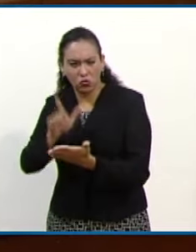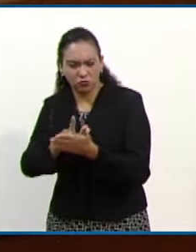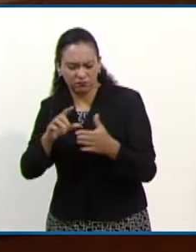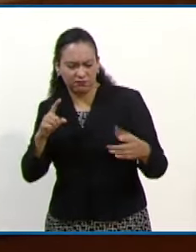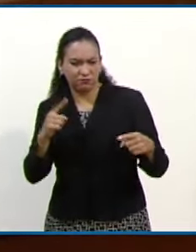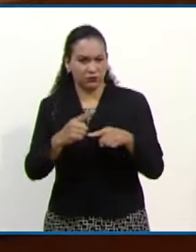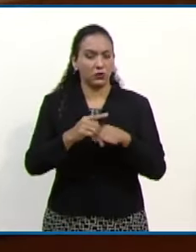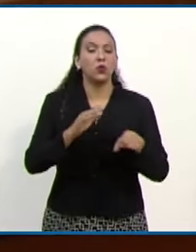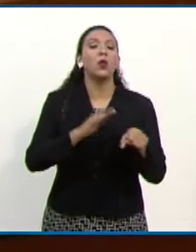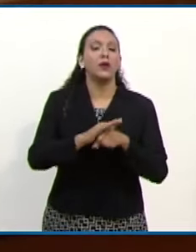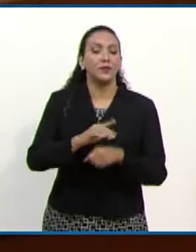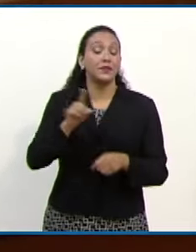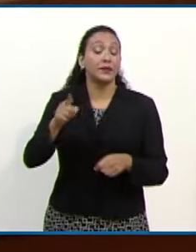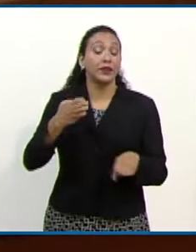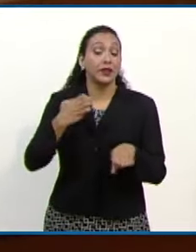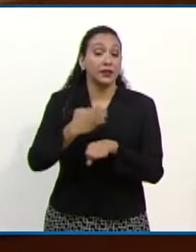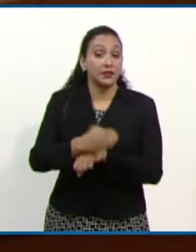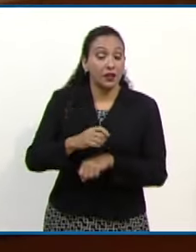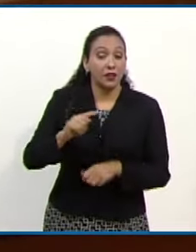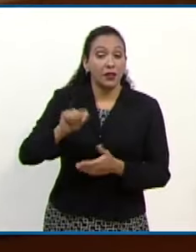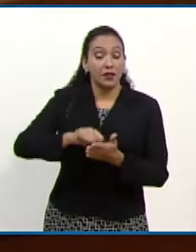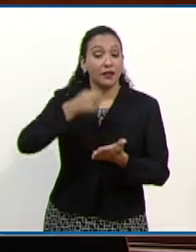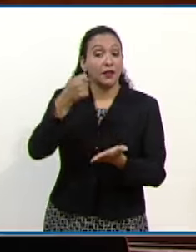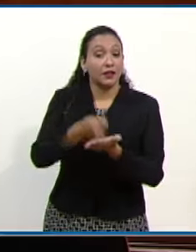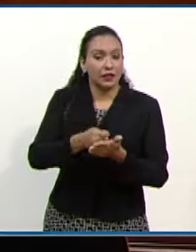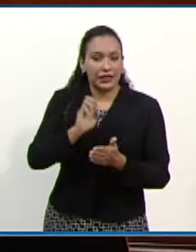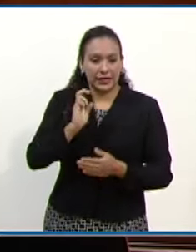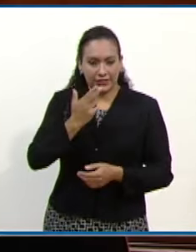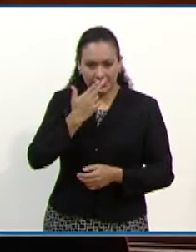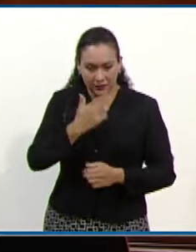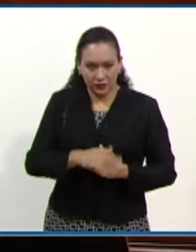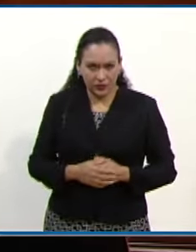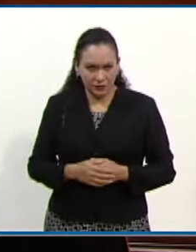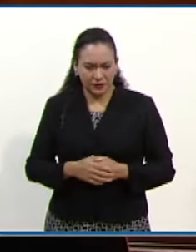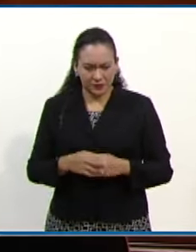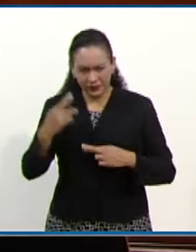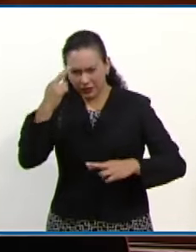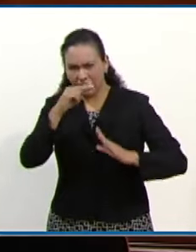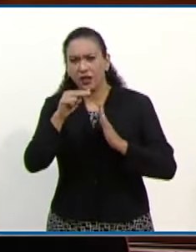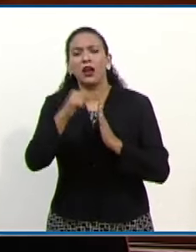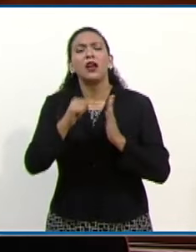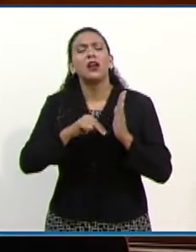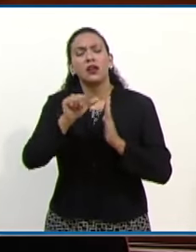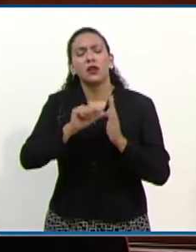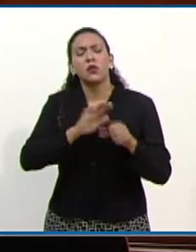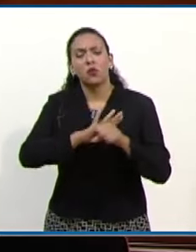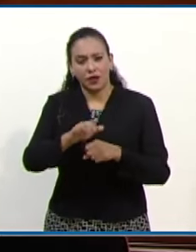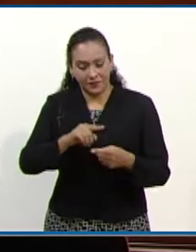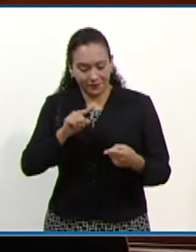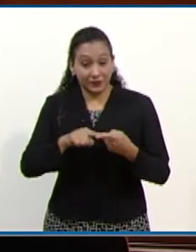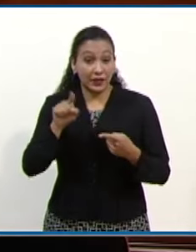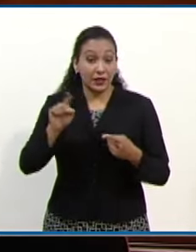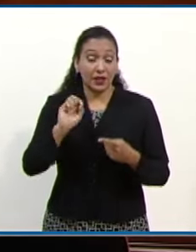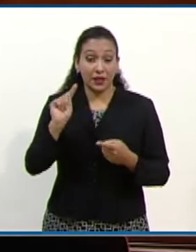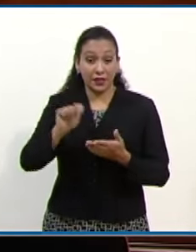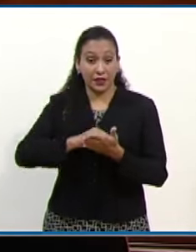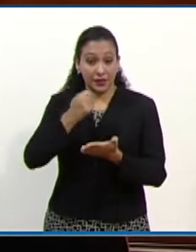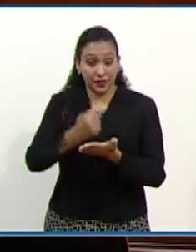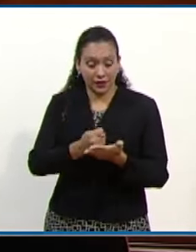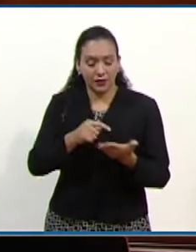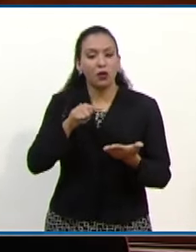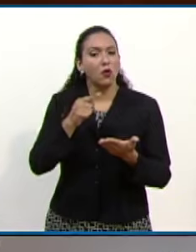y Tamaulipas, razón por la que no podrán aplicarse. De las normas invalidadas de Tamaulipas destacan las que